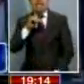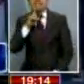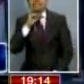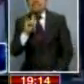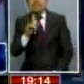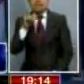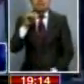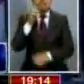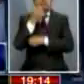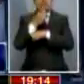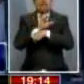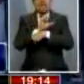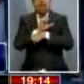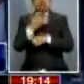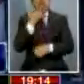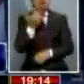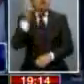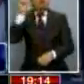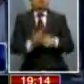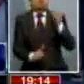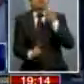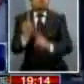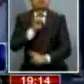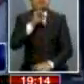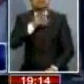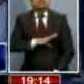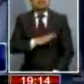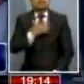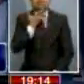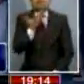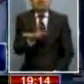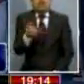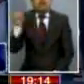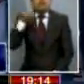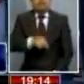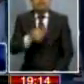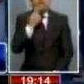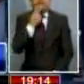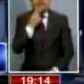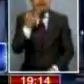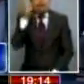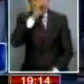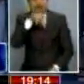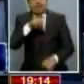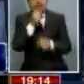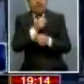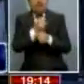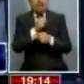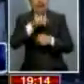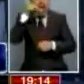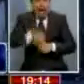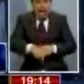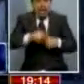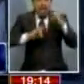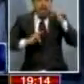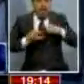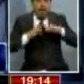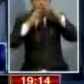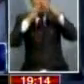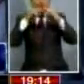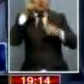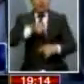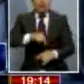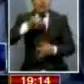tantos países. ¿Por qué vienen a Chile? ¿Por qué vienen a Chile? Porque acá hemos construido un